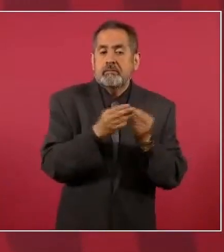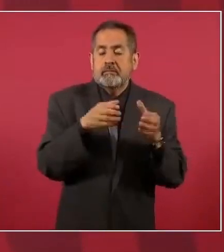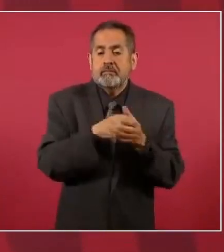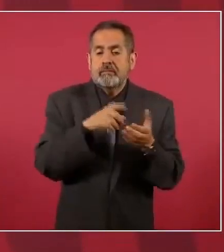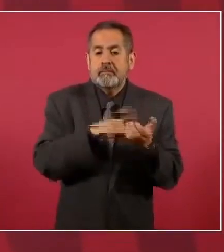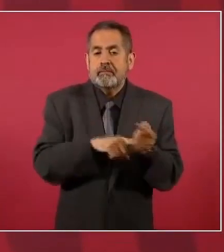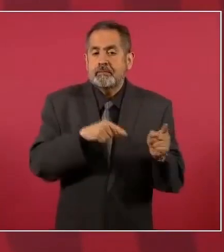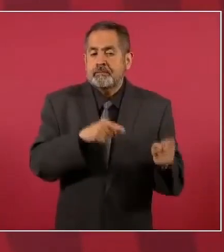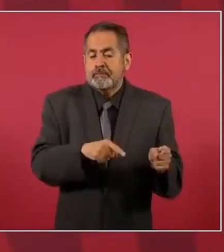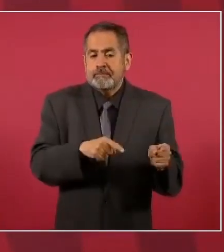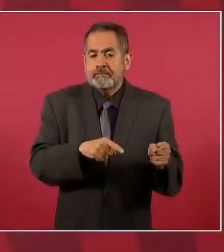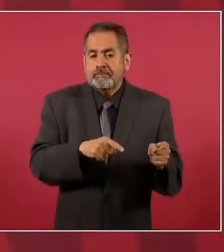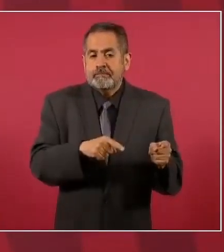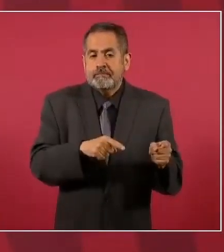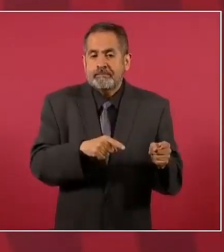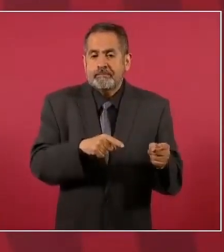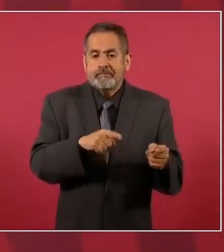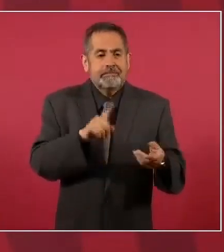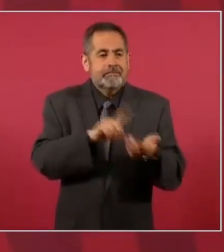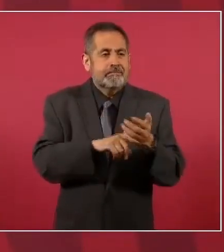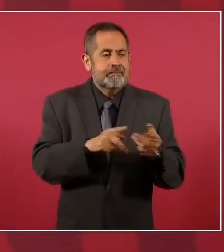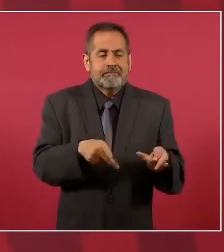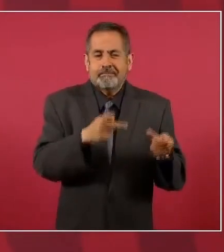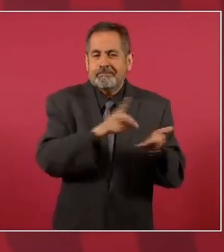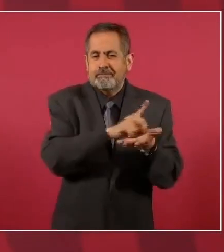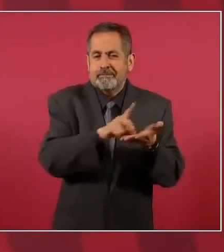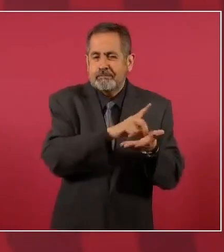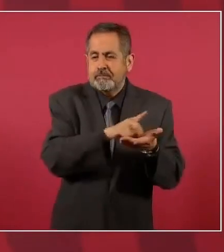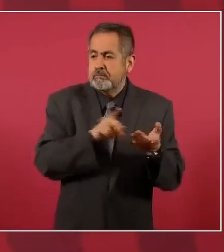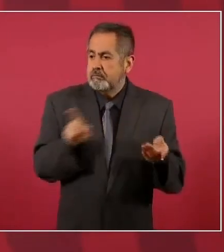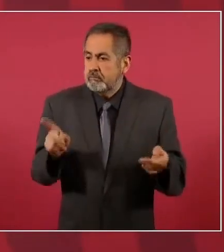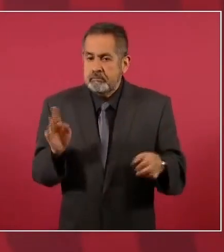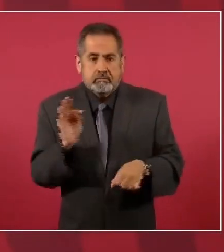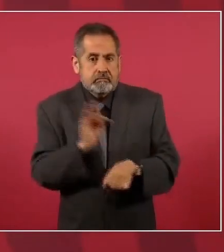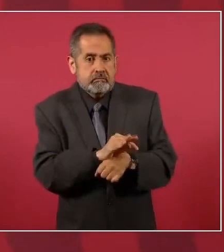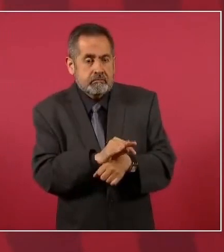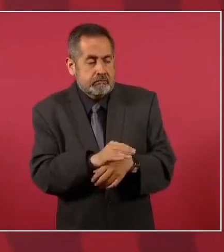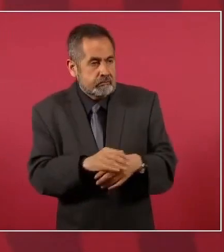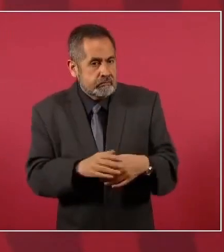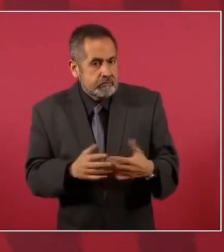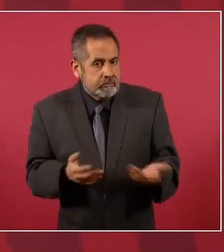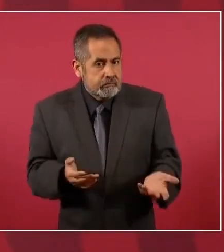de una banda de narcotraficantes,